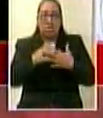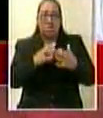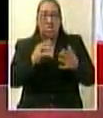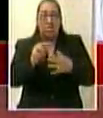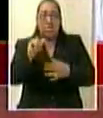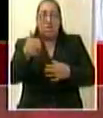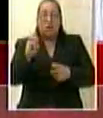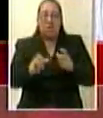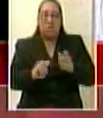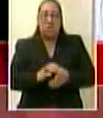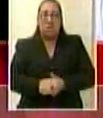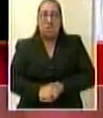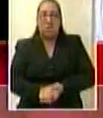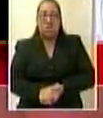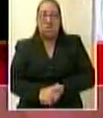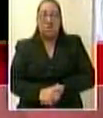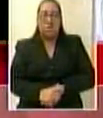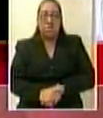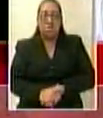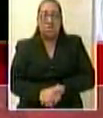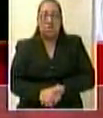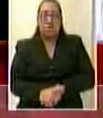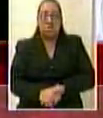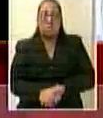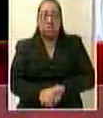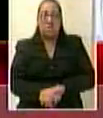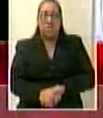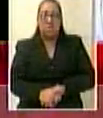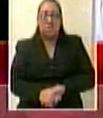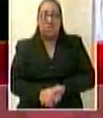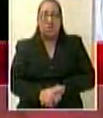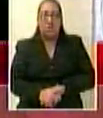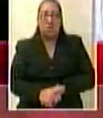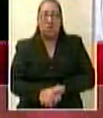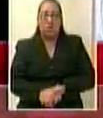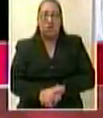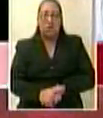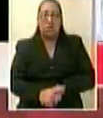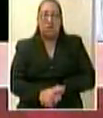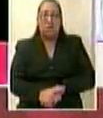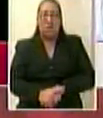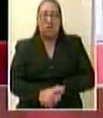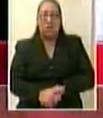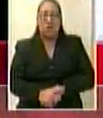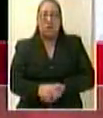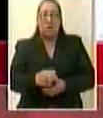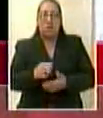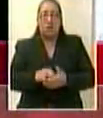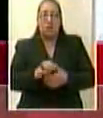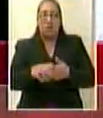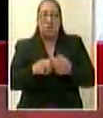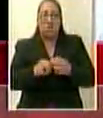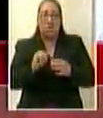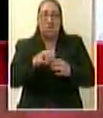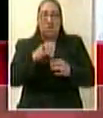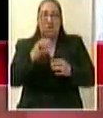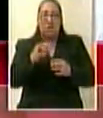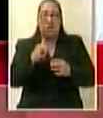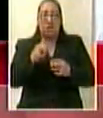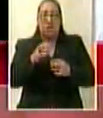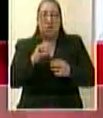terceras personas, y hasta una hacienda denominada Tambillo, en la parte superior de la explanada de